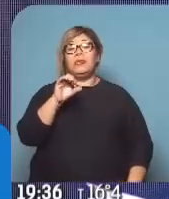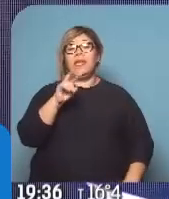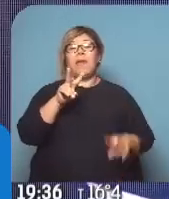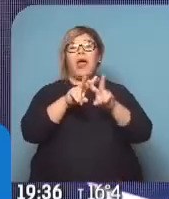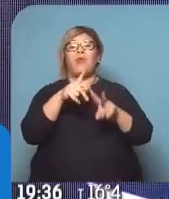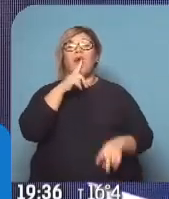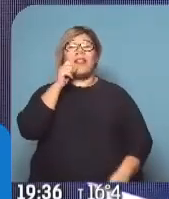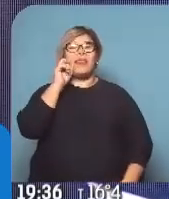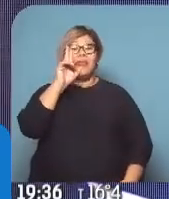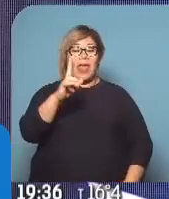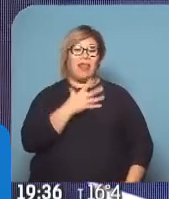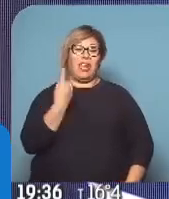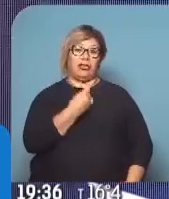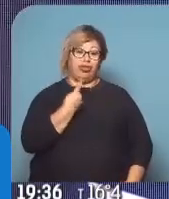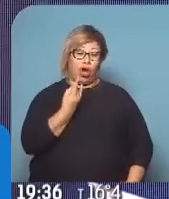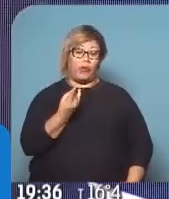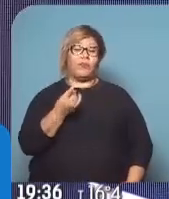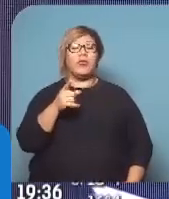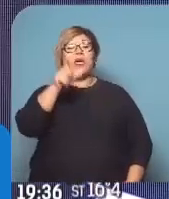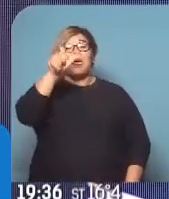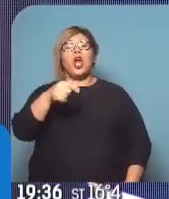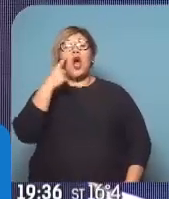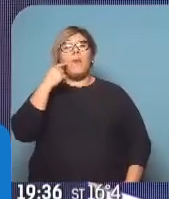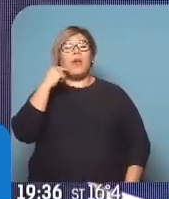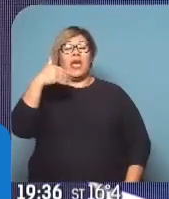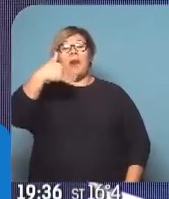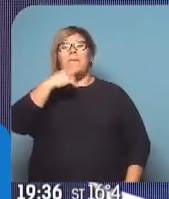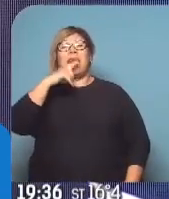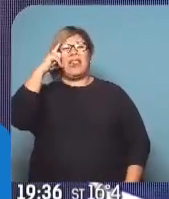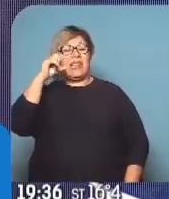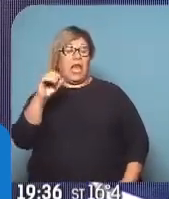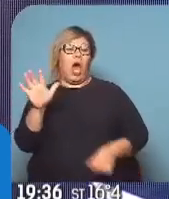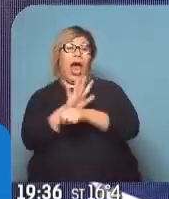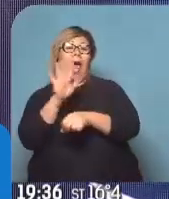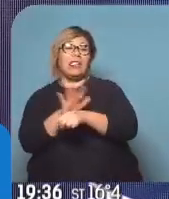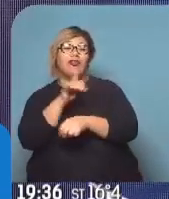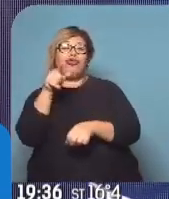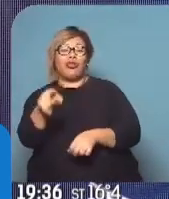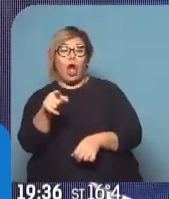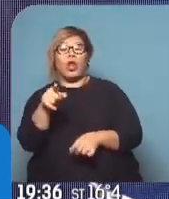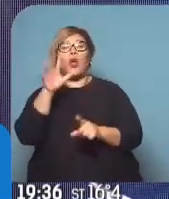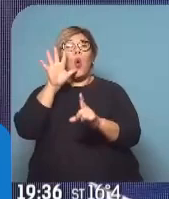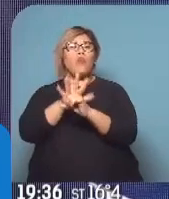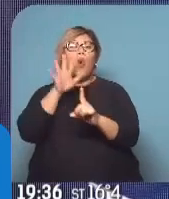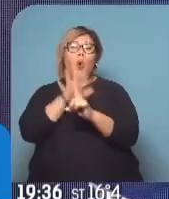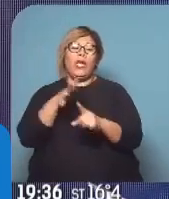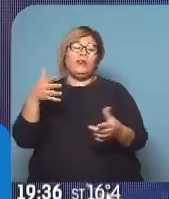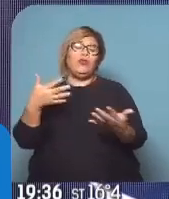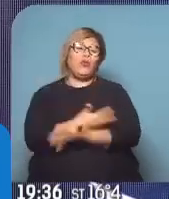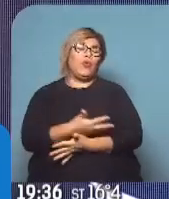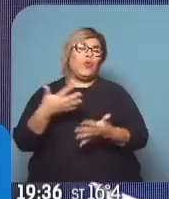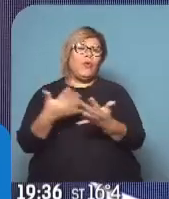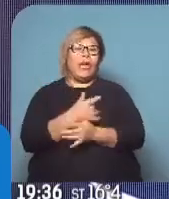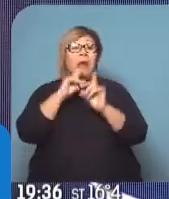historia de mateo que es un adolescente que sufre de bullying y además padece ausencias el borra episodios de